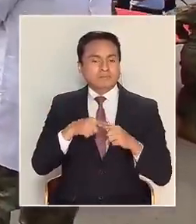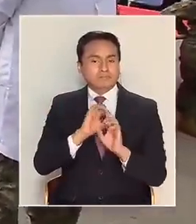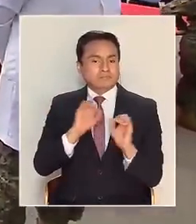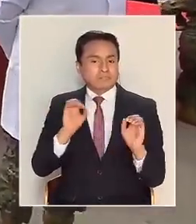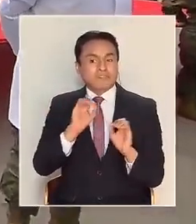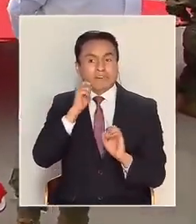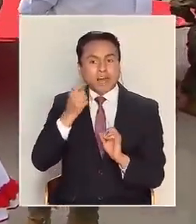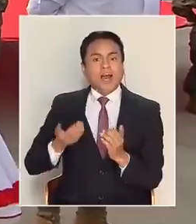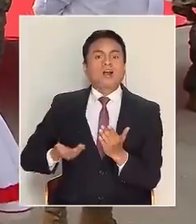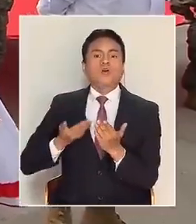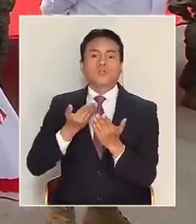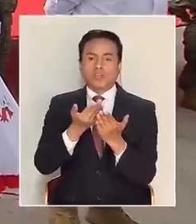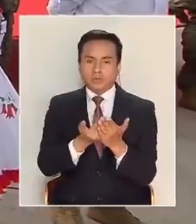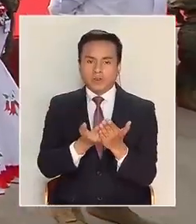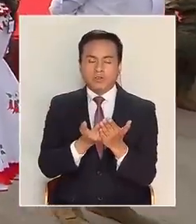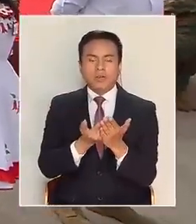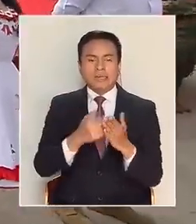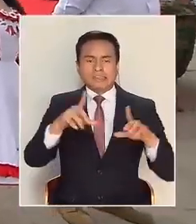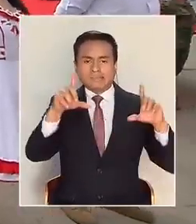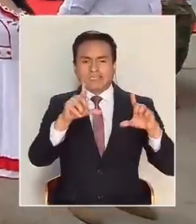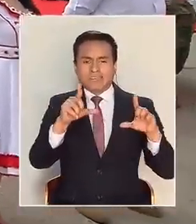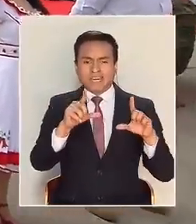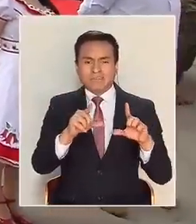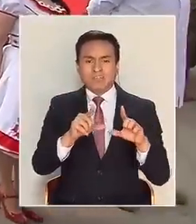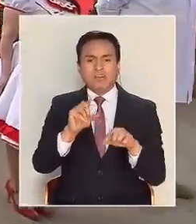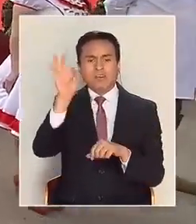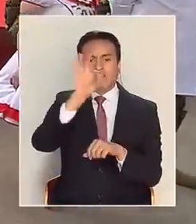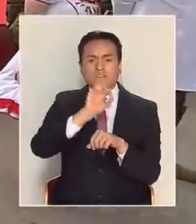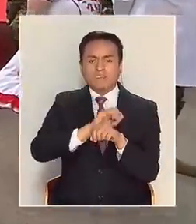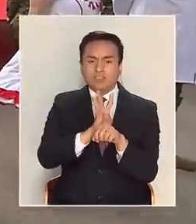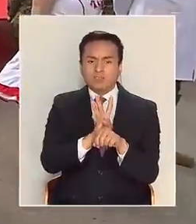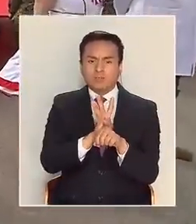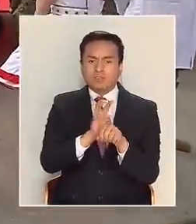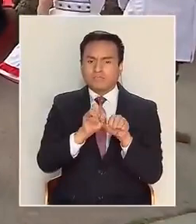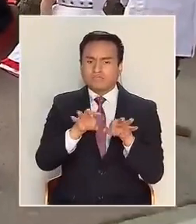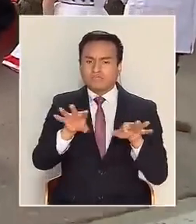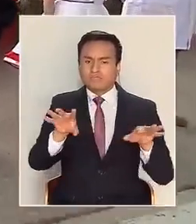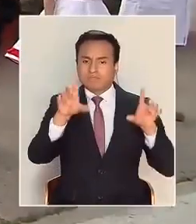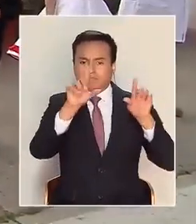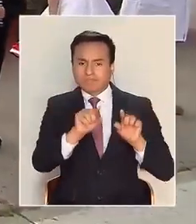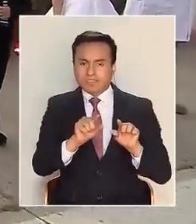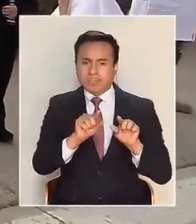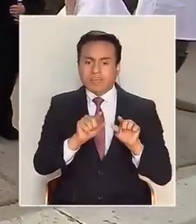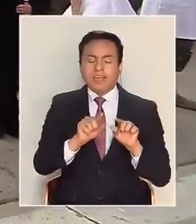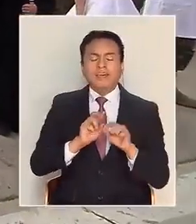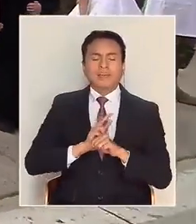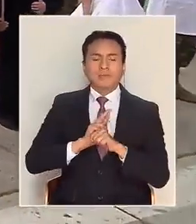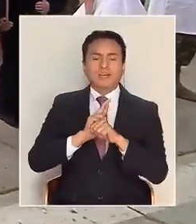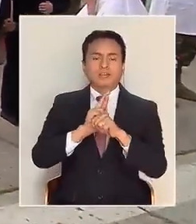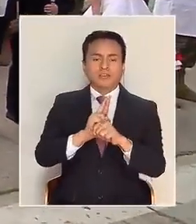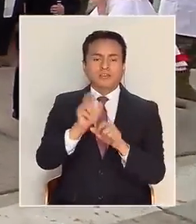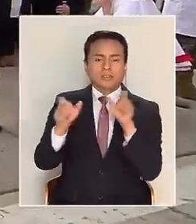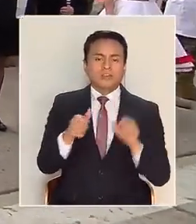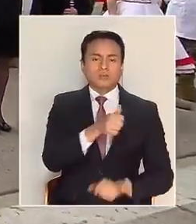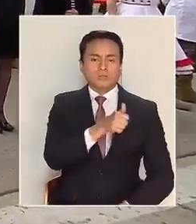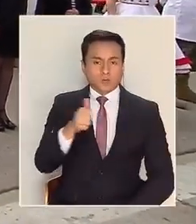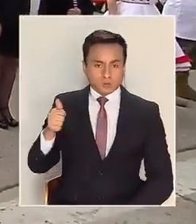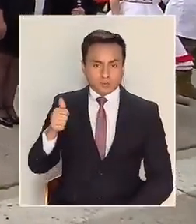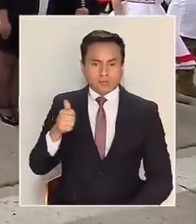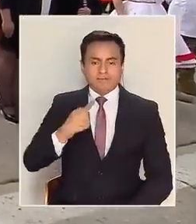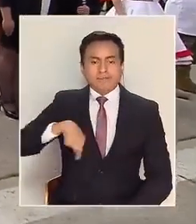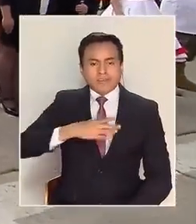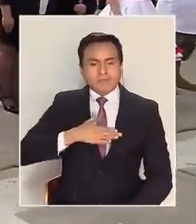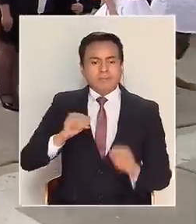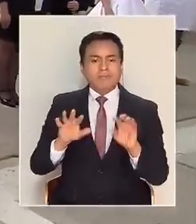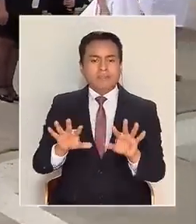han contribuido a mitigar los efectos del virus COVID-19. En representación de todos ellos,